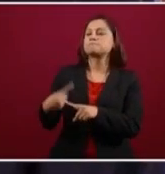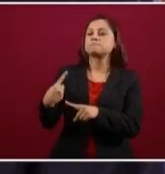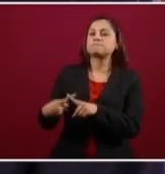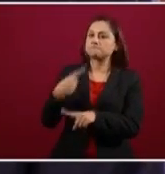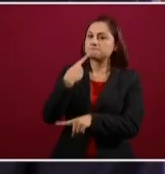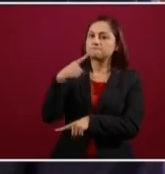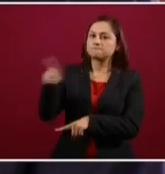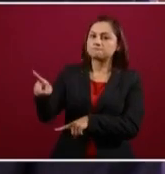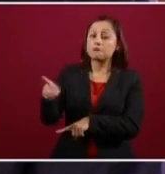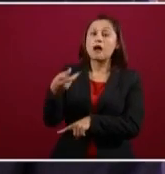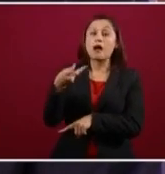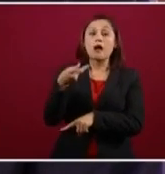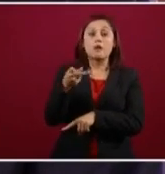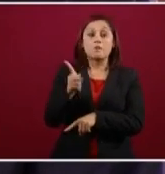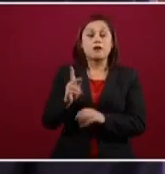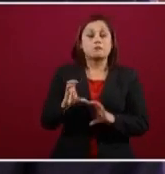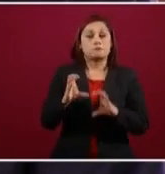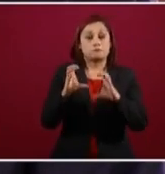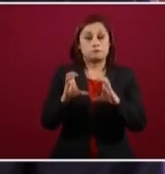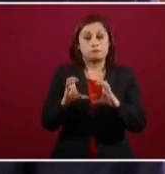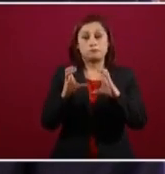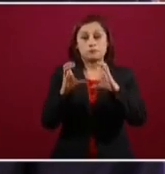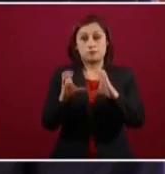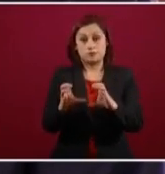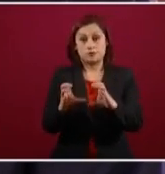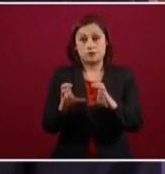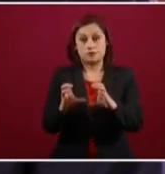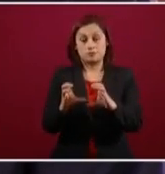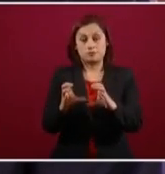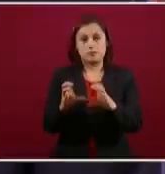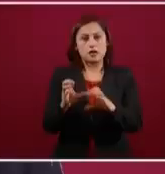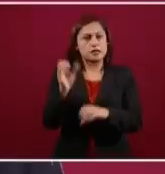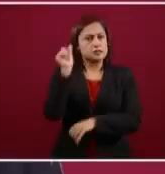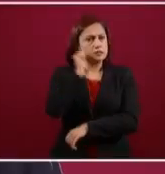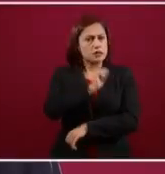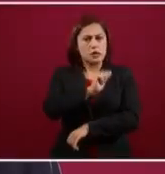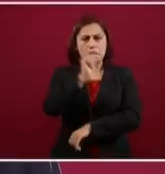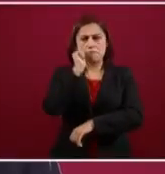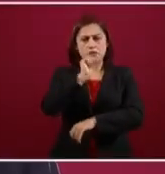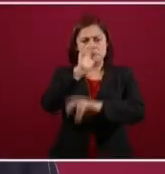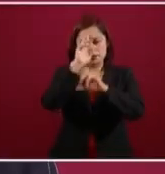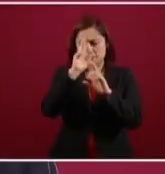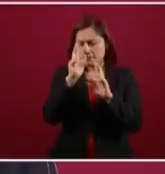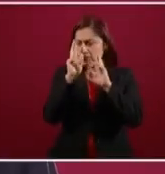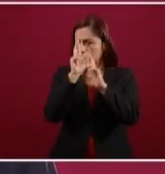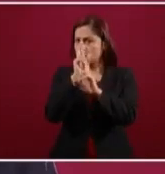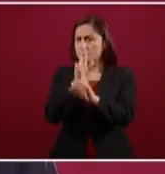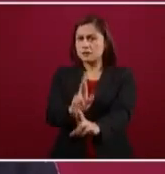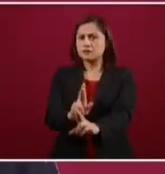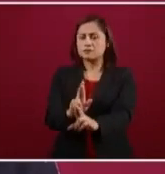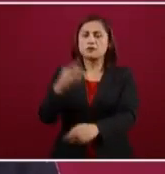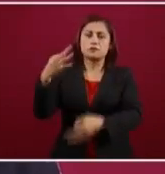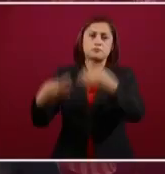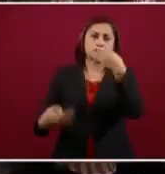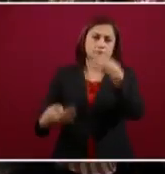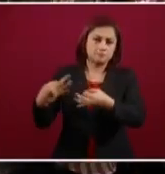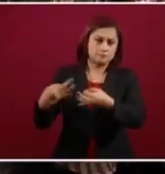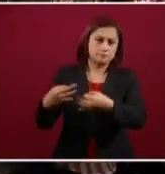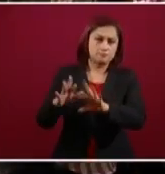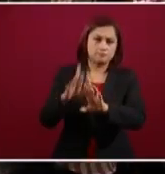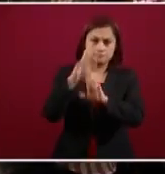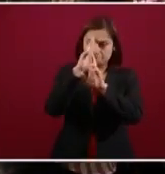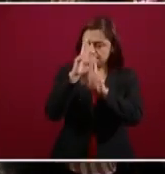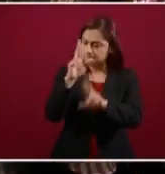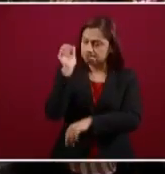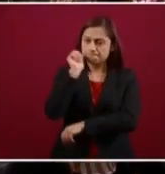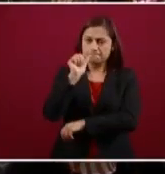tiento, con respeto a la autonomía, a la independencia del Poder Judicial. Y en cuanto a